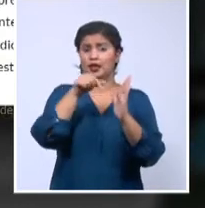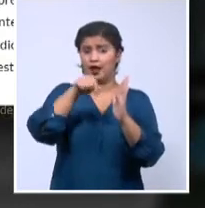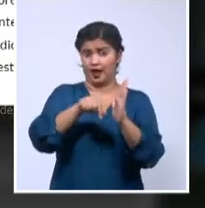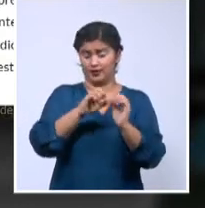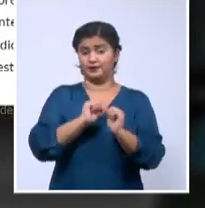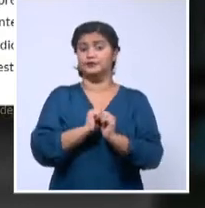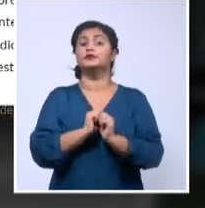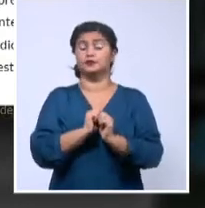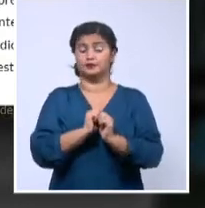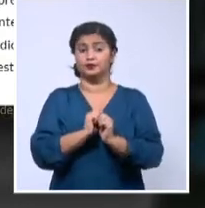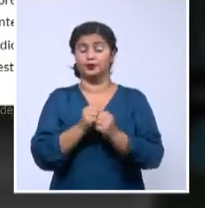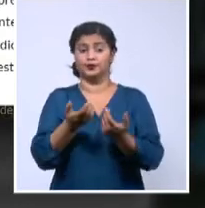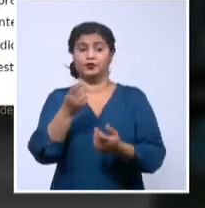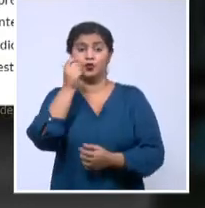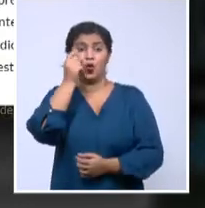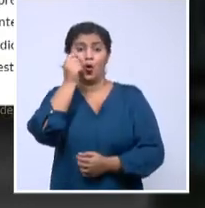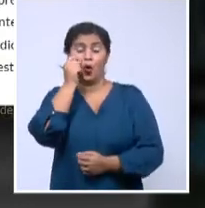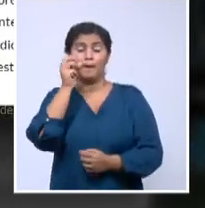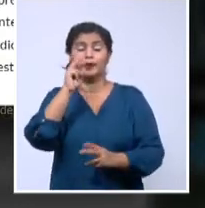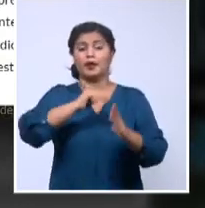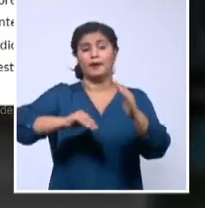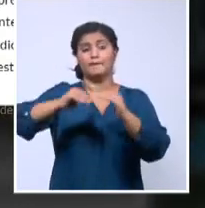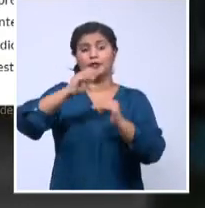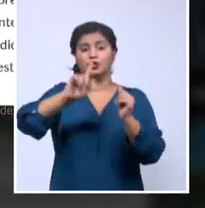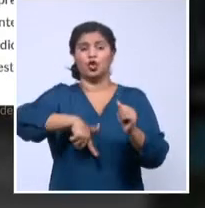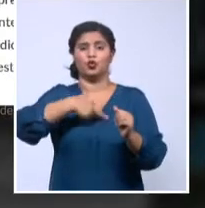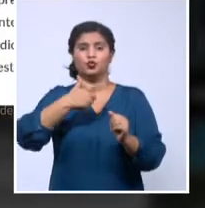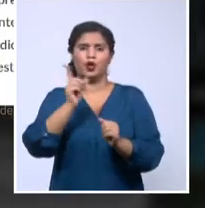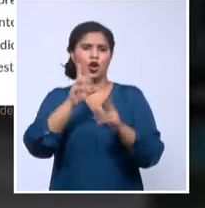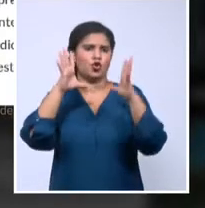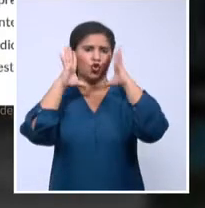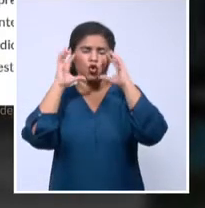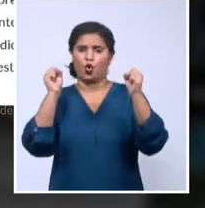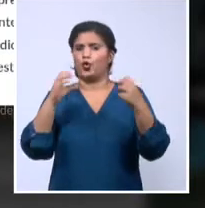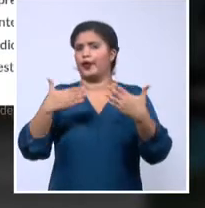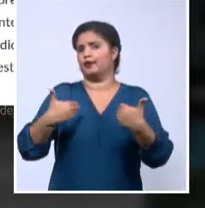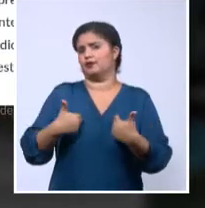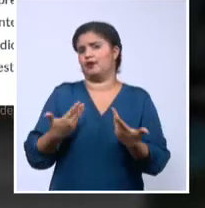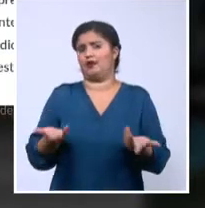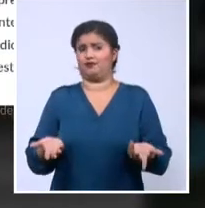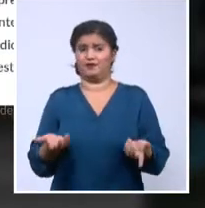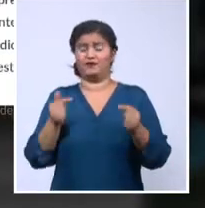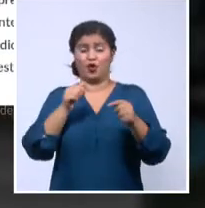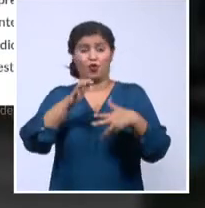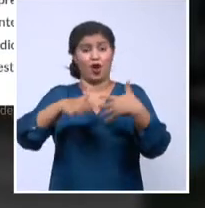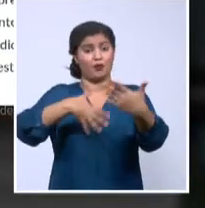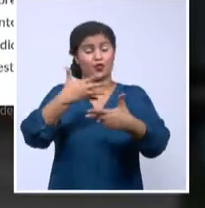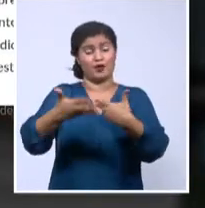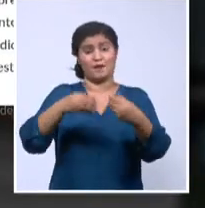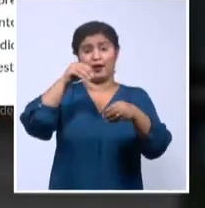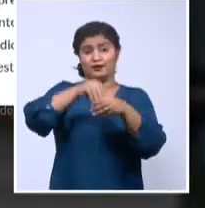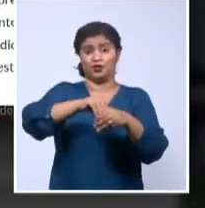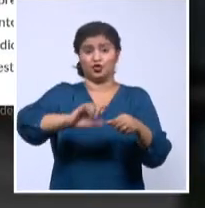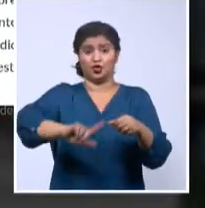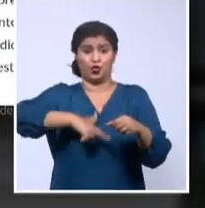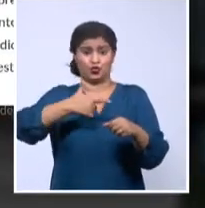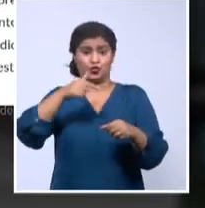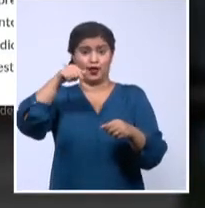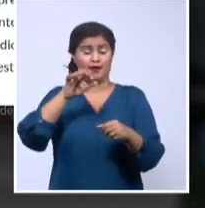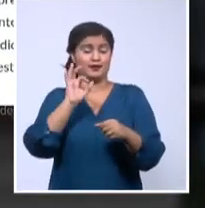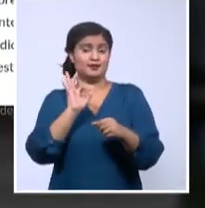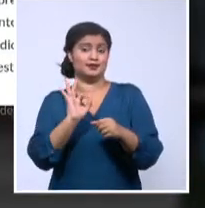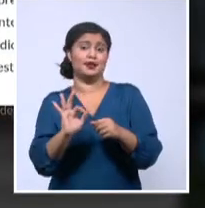ministro de Cultura y dado que en momentos anteriores de nuestra historia, en los que ha habido crisis en el campo de la cultura, ha sido siempre la máxima autoridad